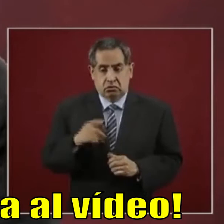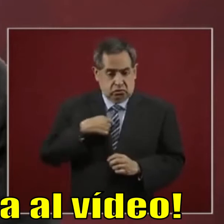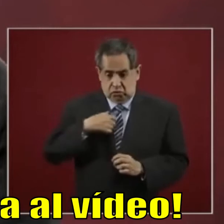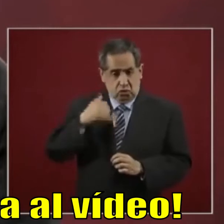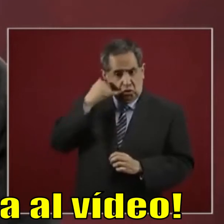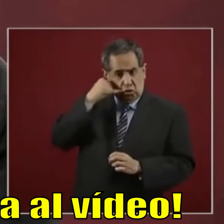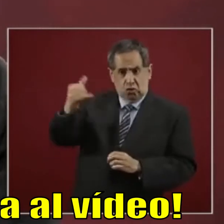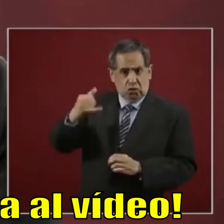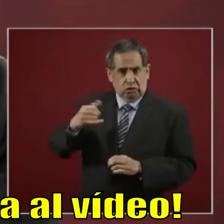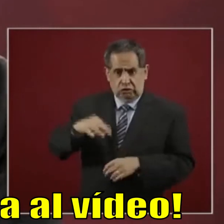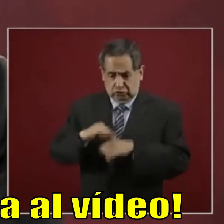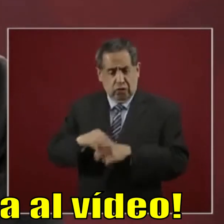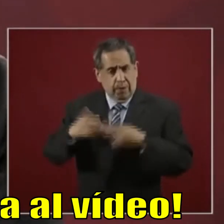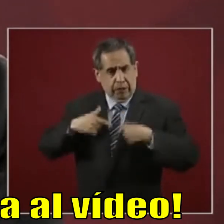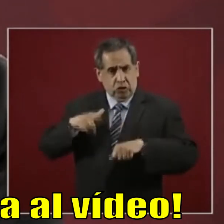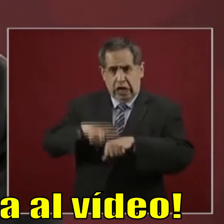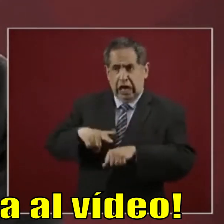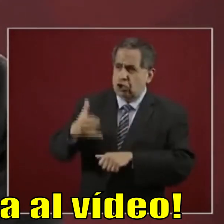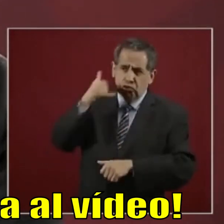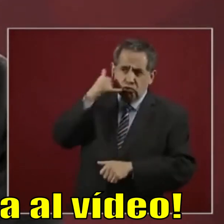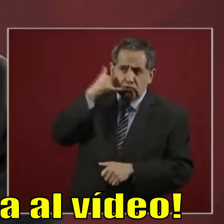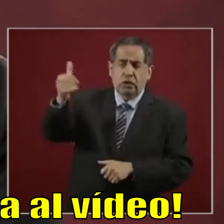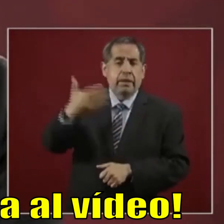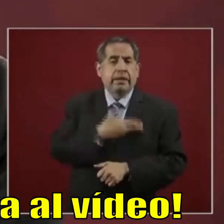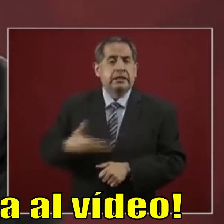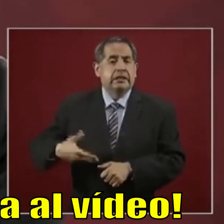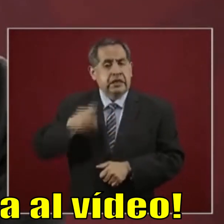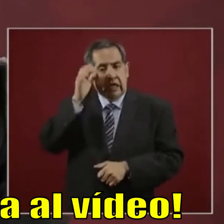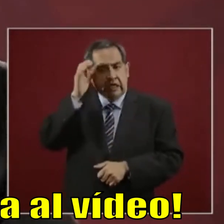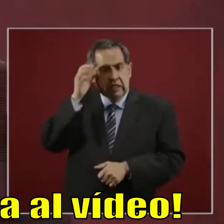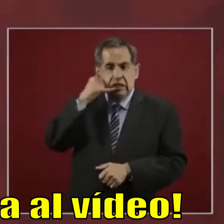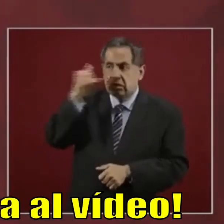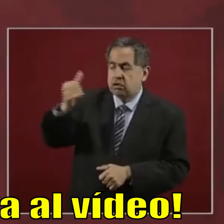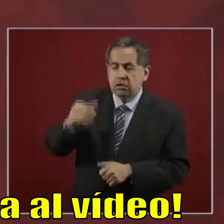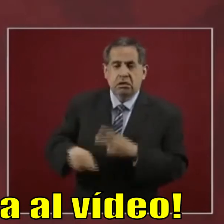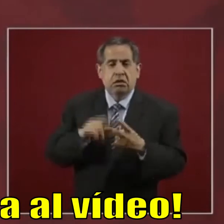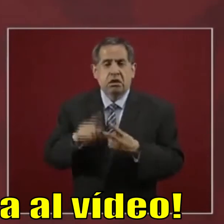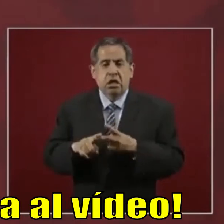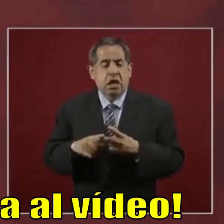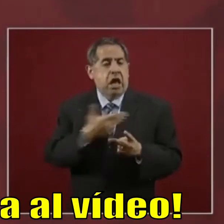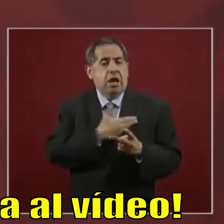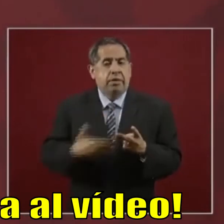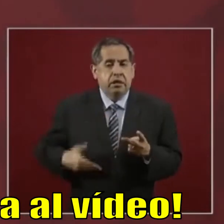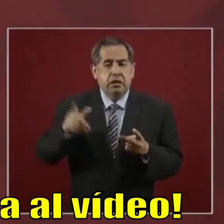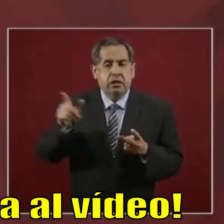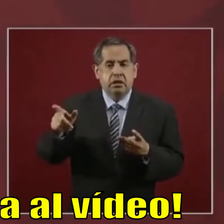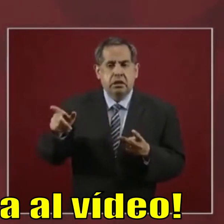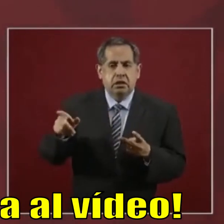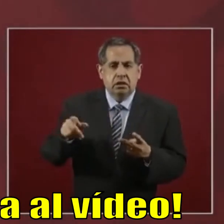hablaría personalmente con el presidente de China, con el presidente